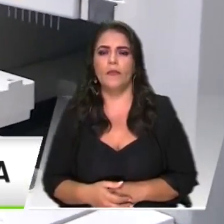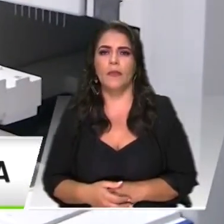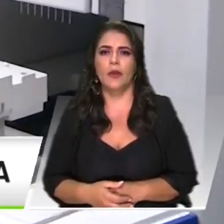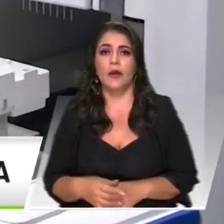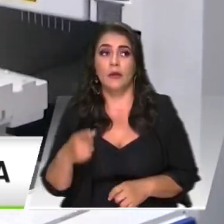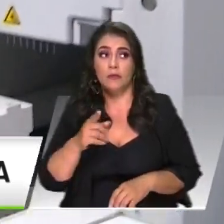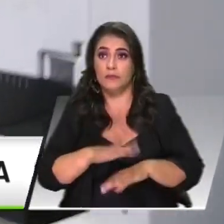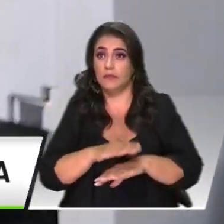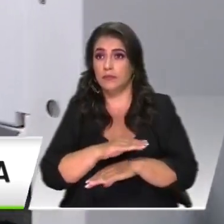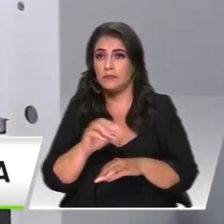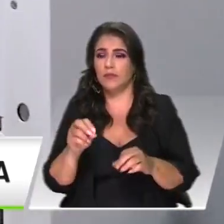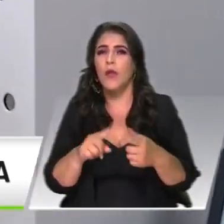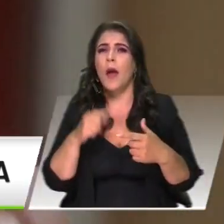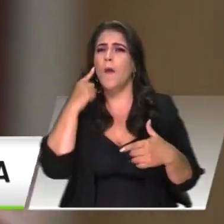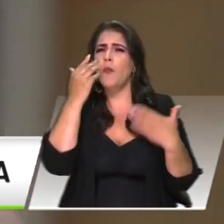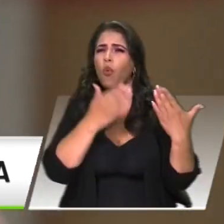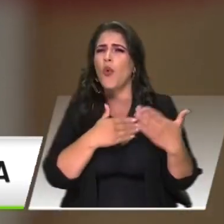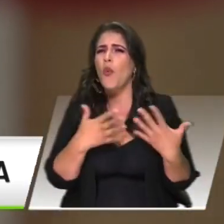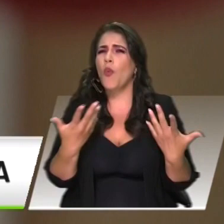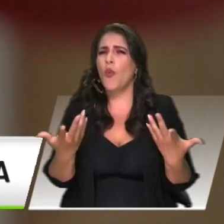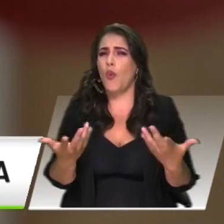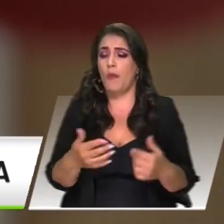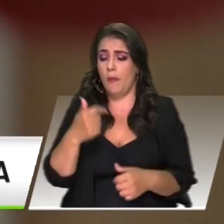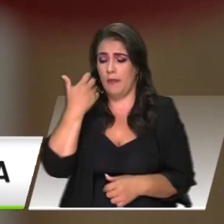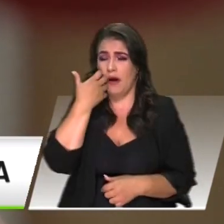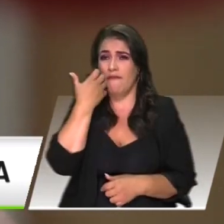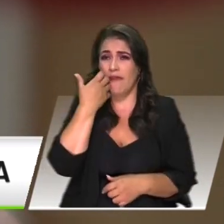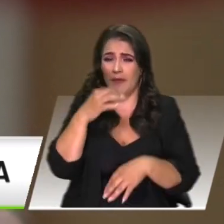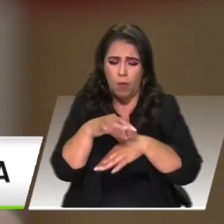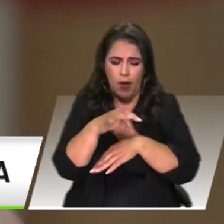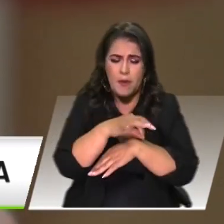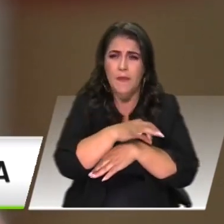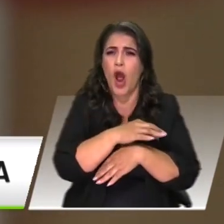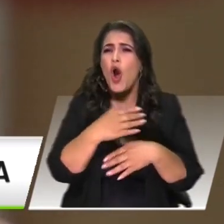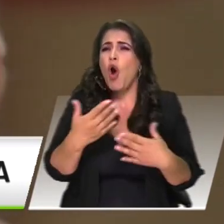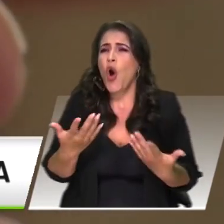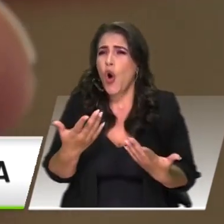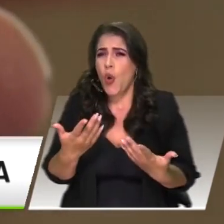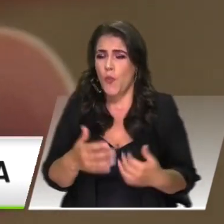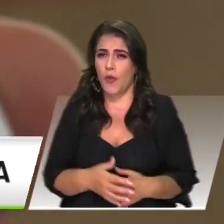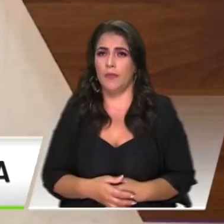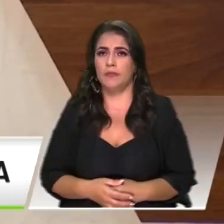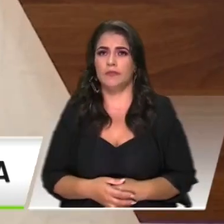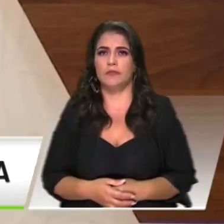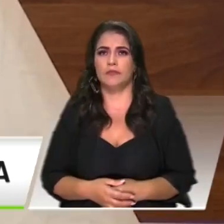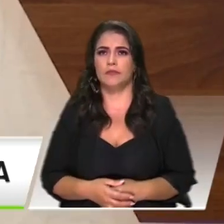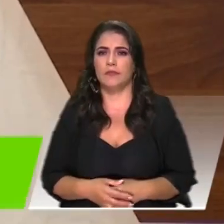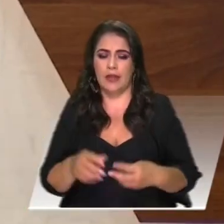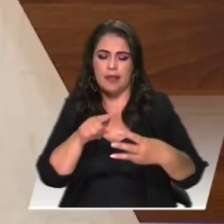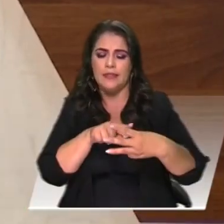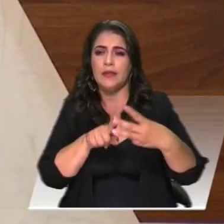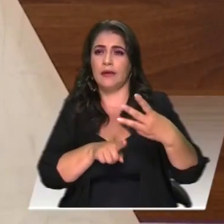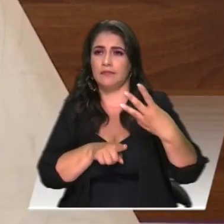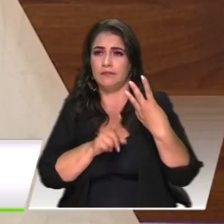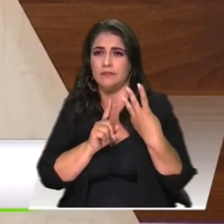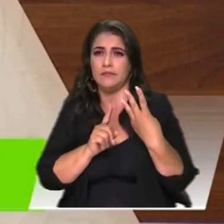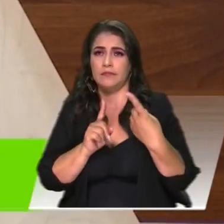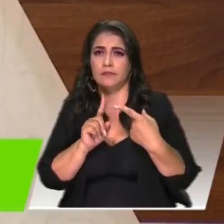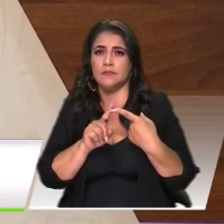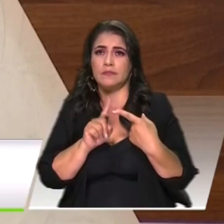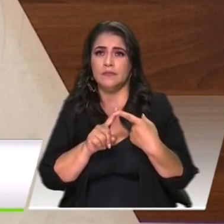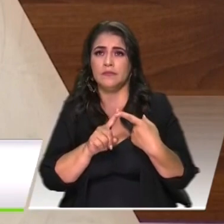reiteran Cómo se toman las muestras para identificarse una persona está infectada o no con la viruela del mono son por